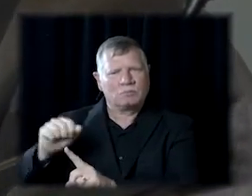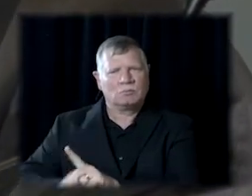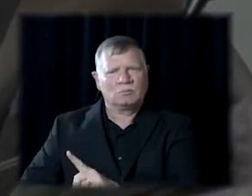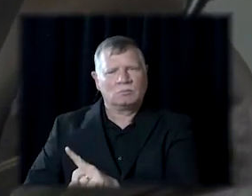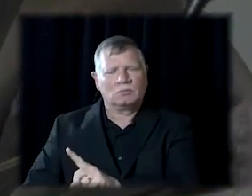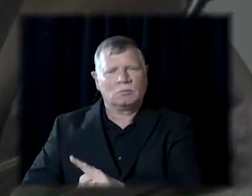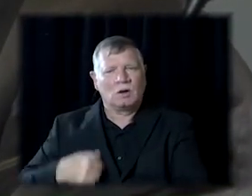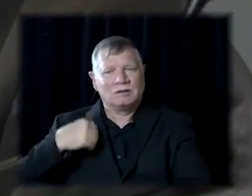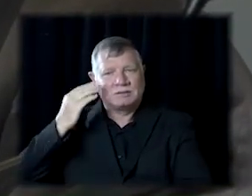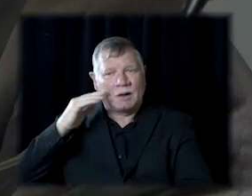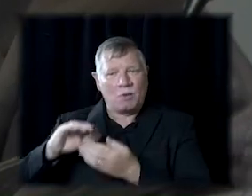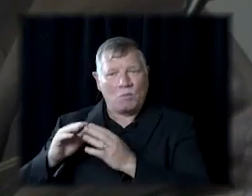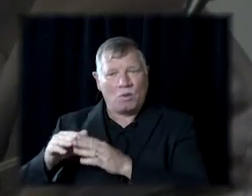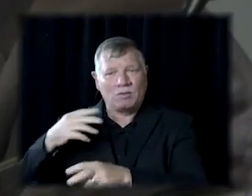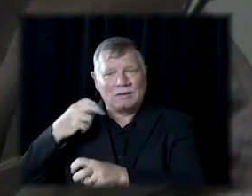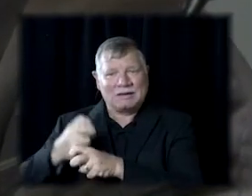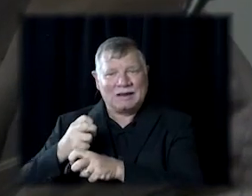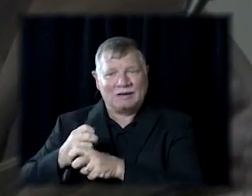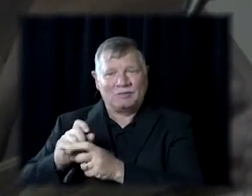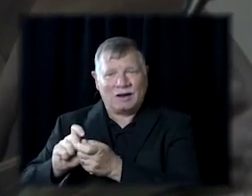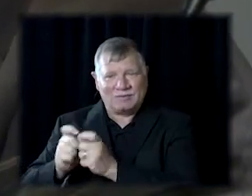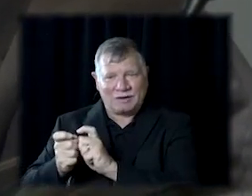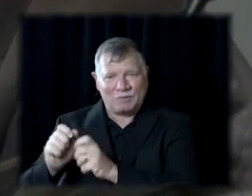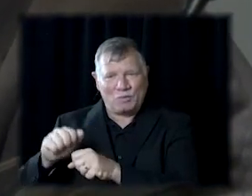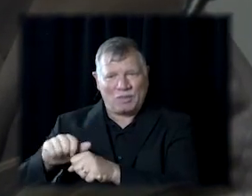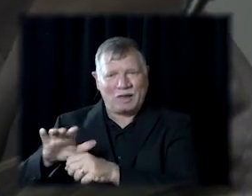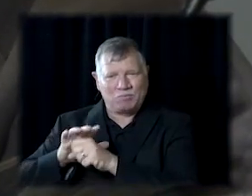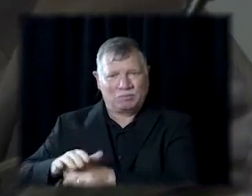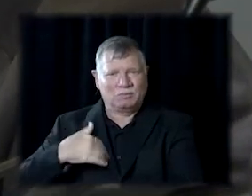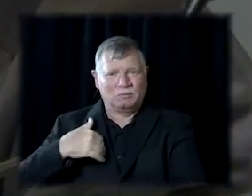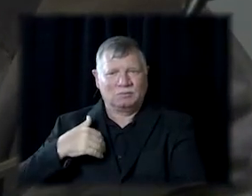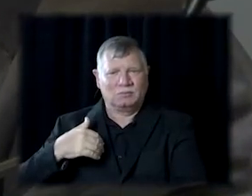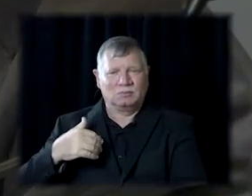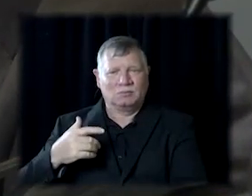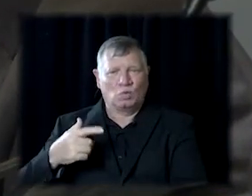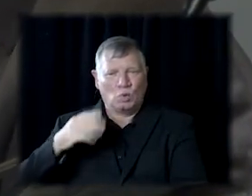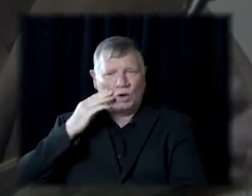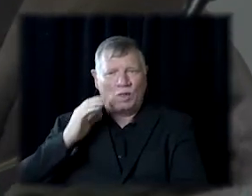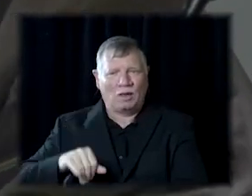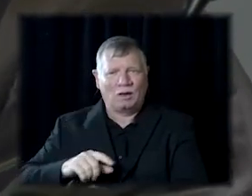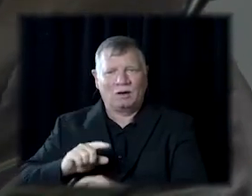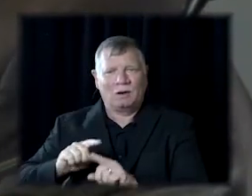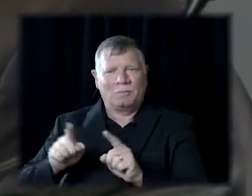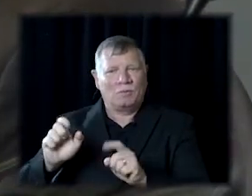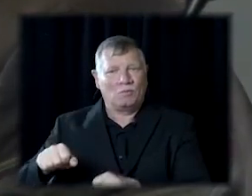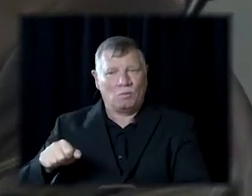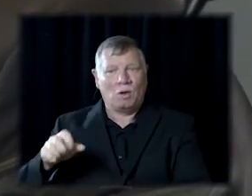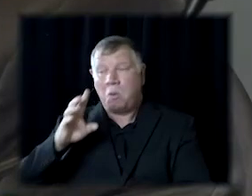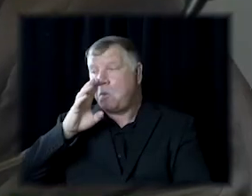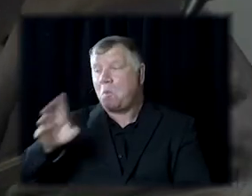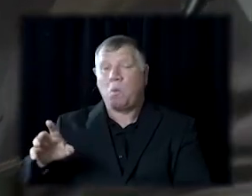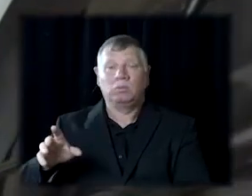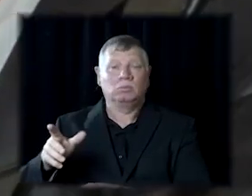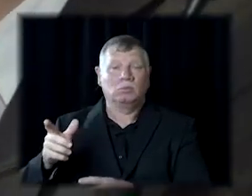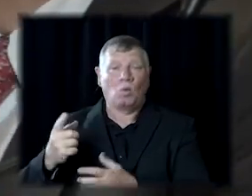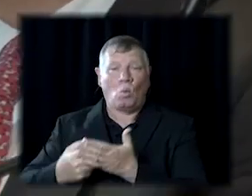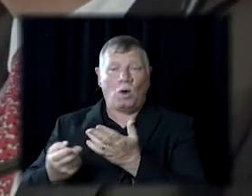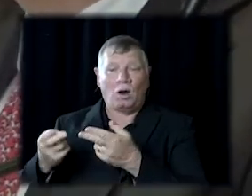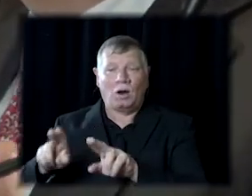Sabemos que los municipios han tenido dificultad en adaptarse a esas presiones. Podemos ignorar lo que está pasando